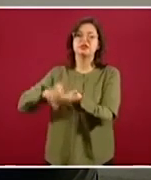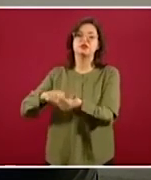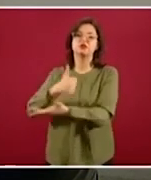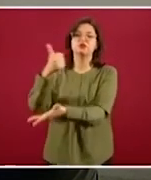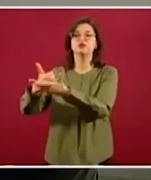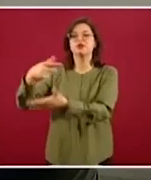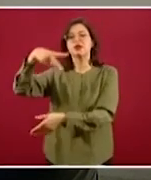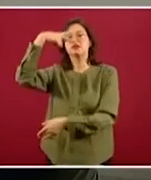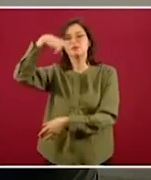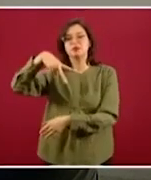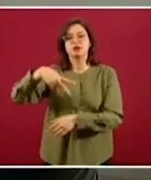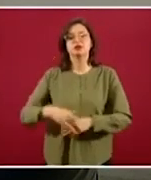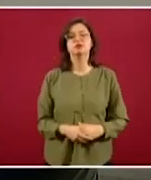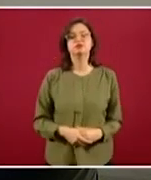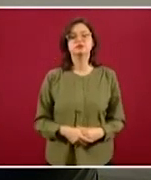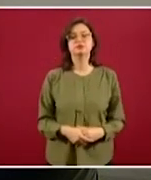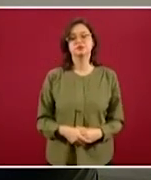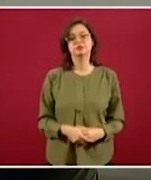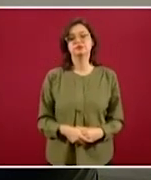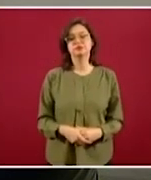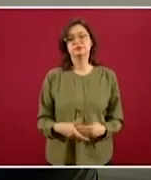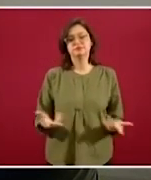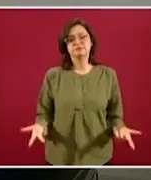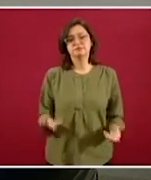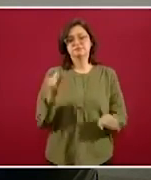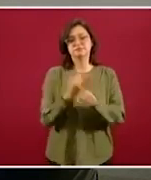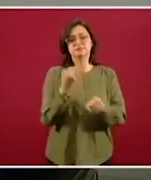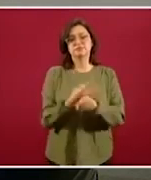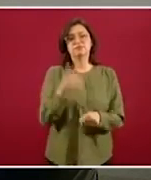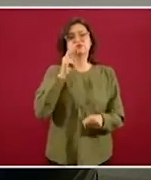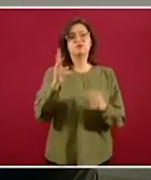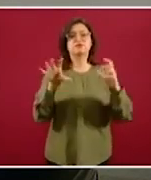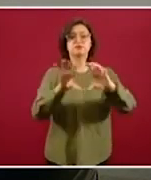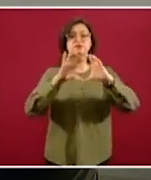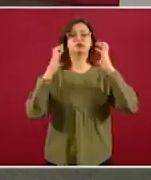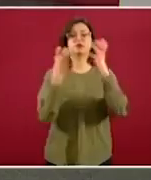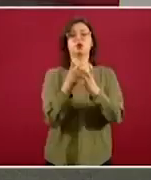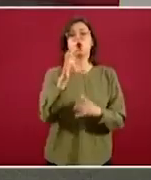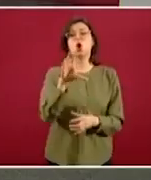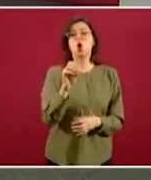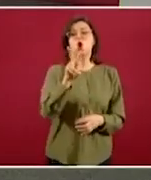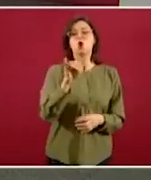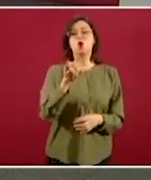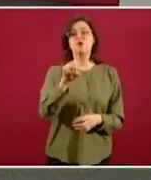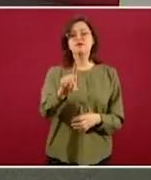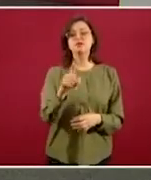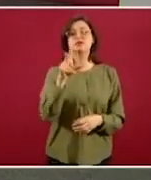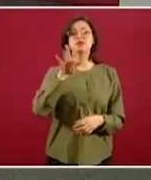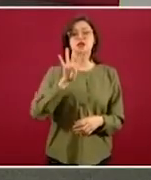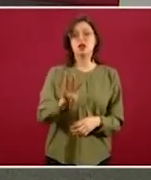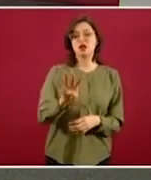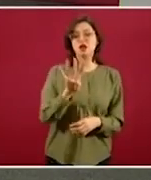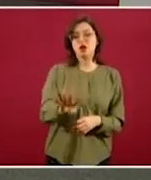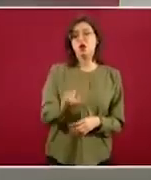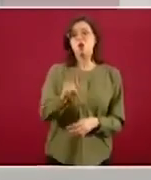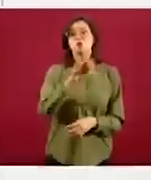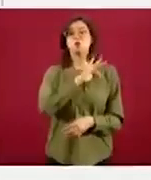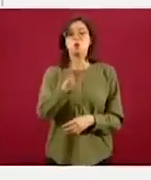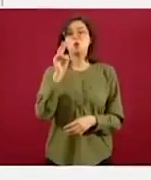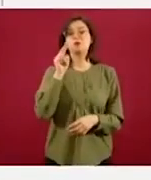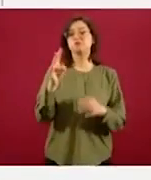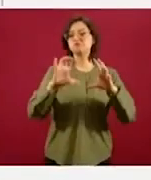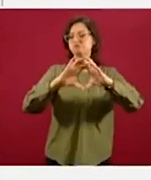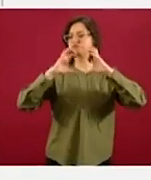Iniciamos con entonces la distribución global de casos COVID-19. Como pueden ver, el globo